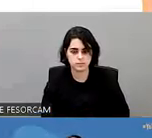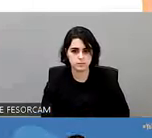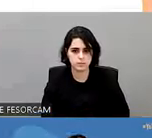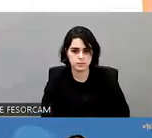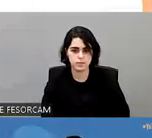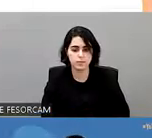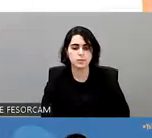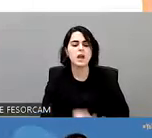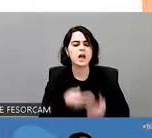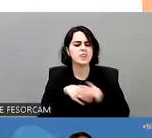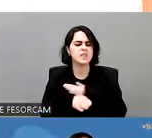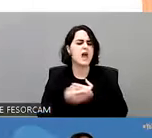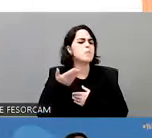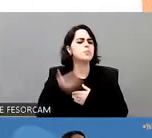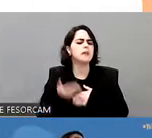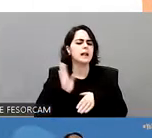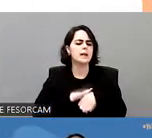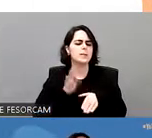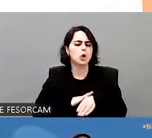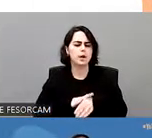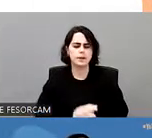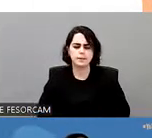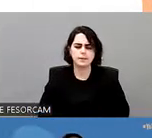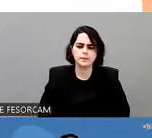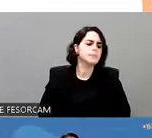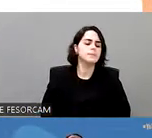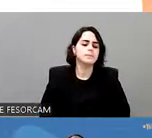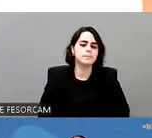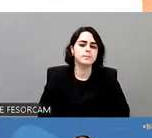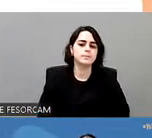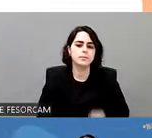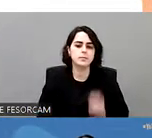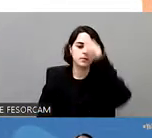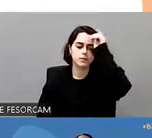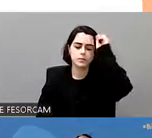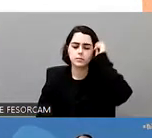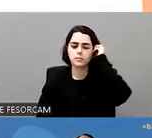¿Por qué es importante la accesibilidad? La persona